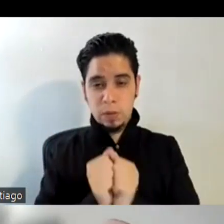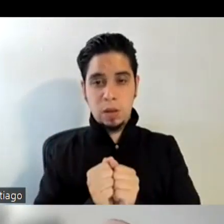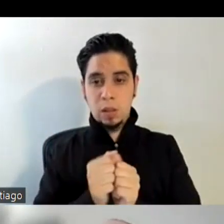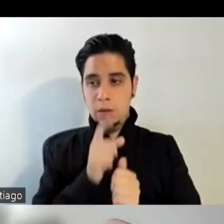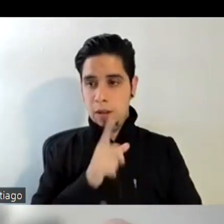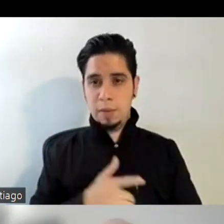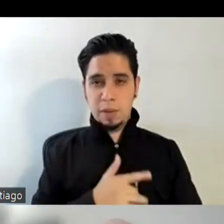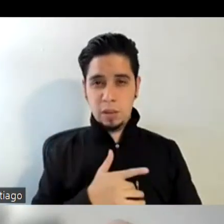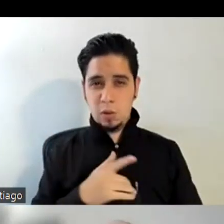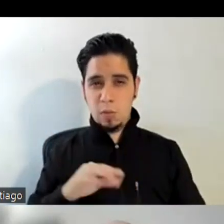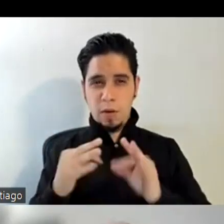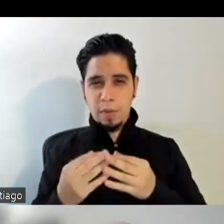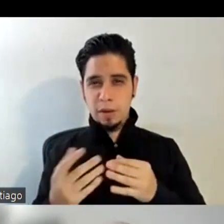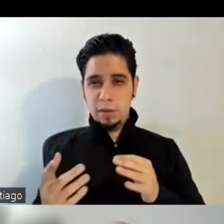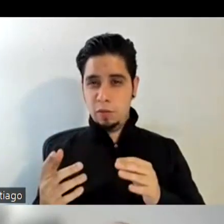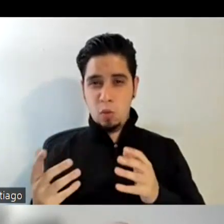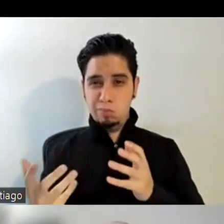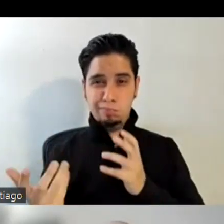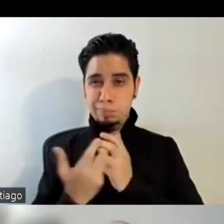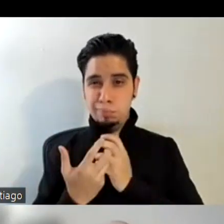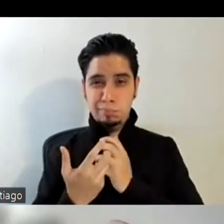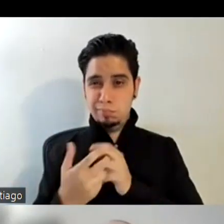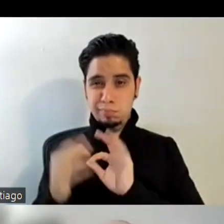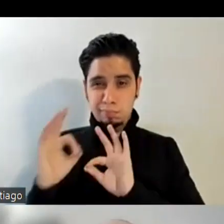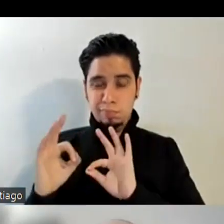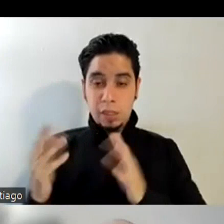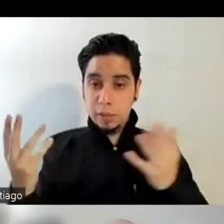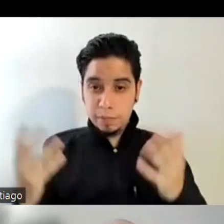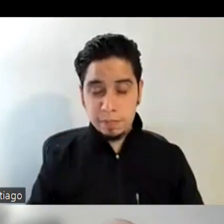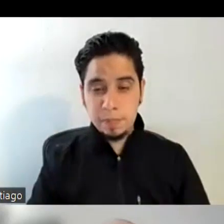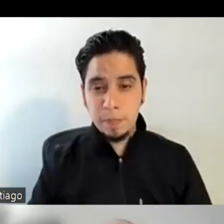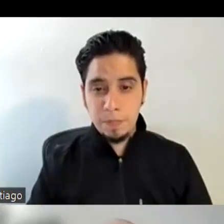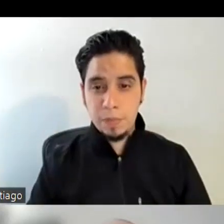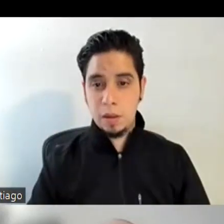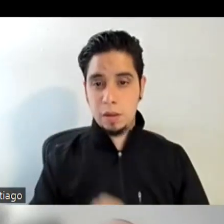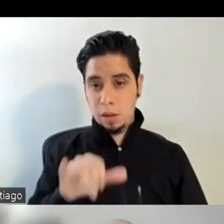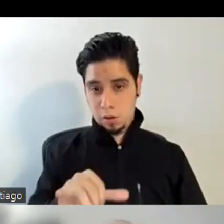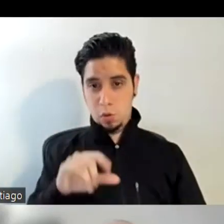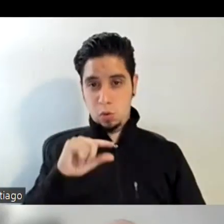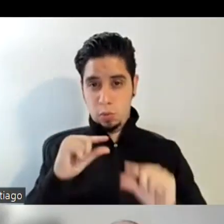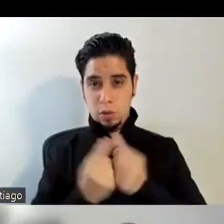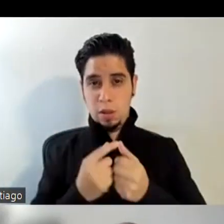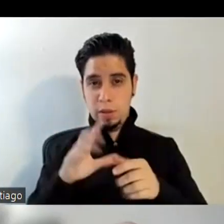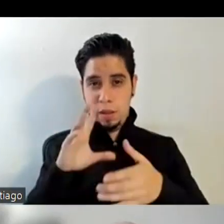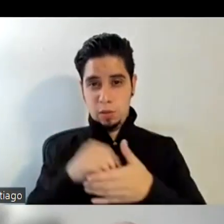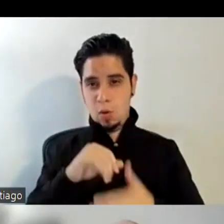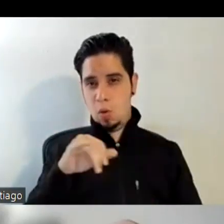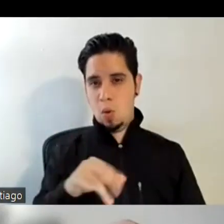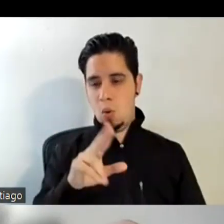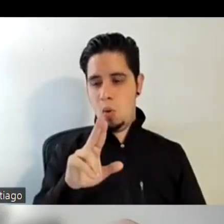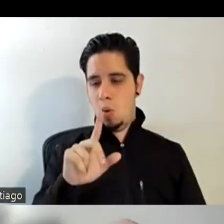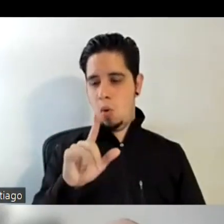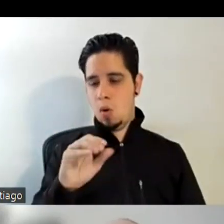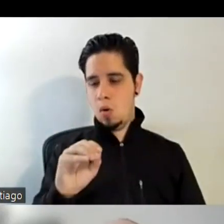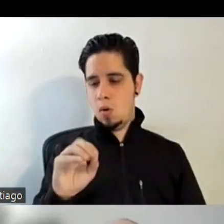familia otra vez. Fue juntarnos y ¡clic! Increíble. En ese grupo cae Julio Ramos también. Imagínate. Y a